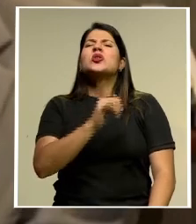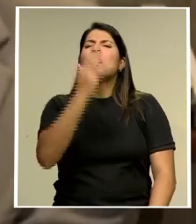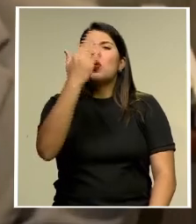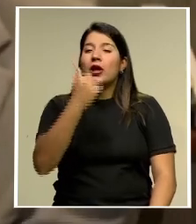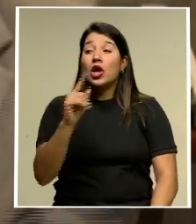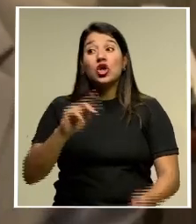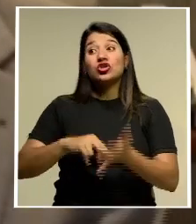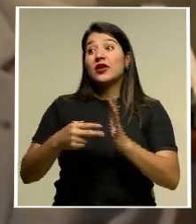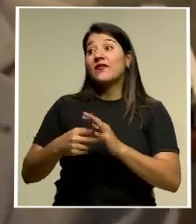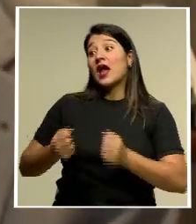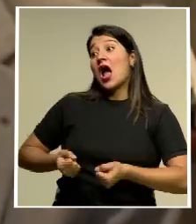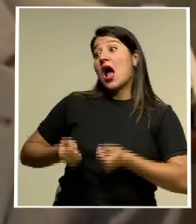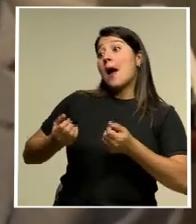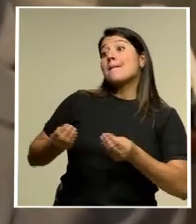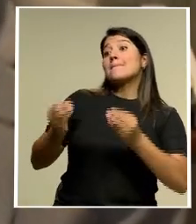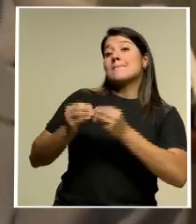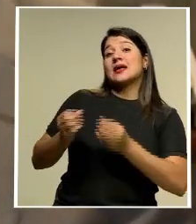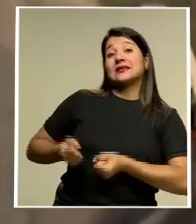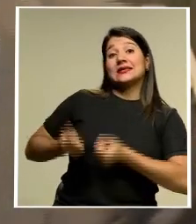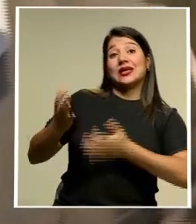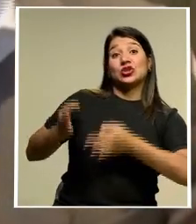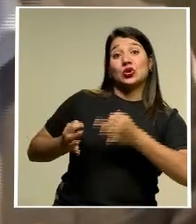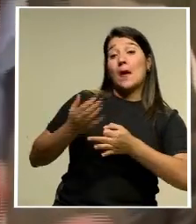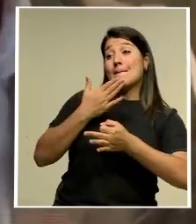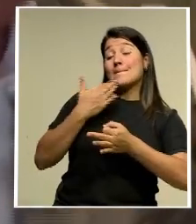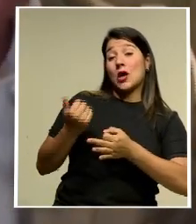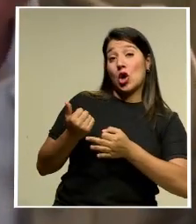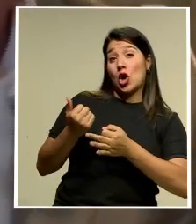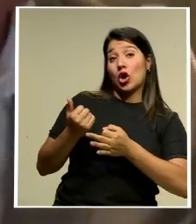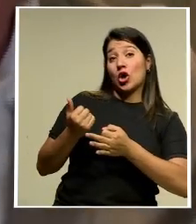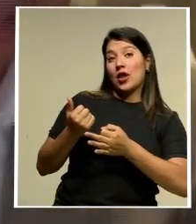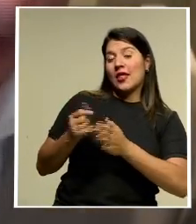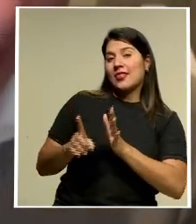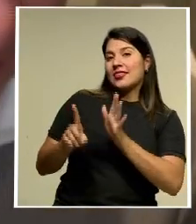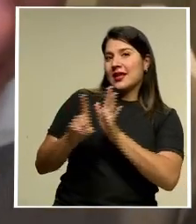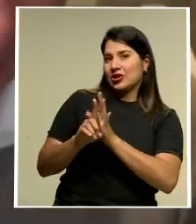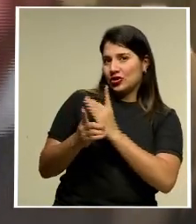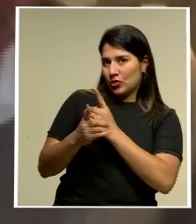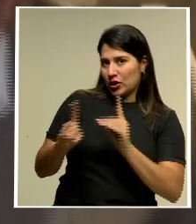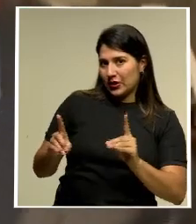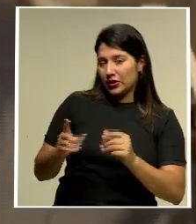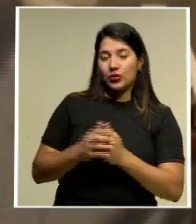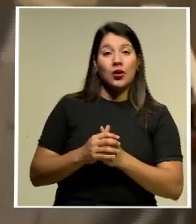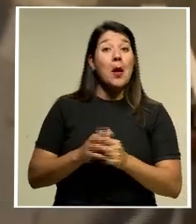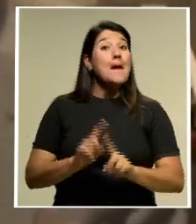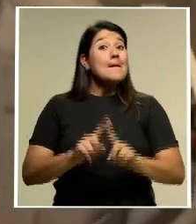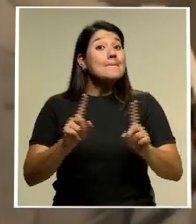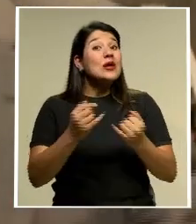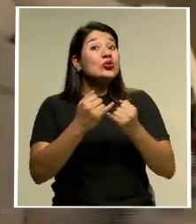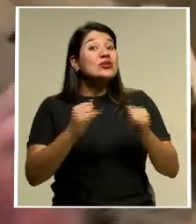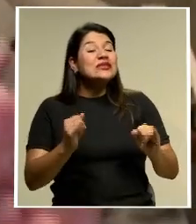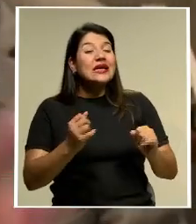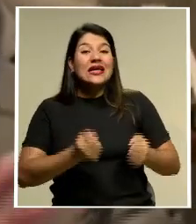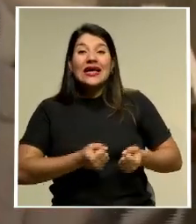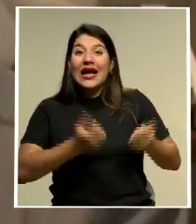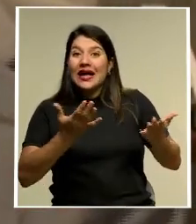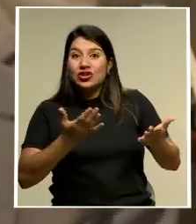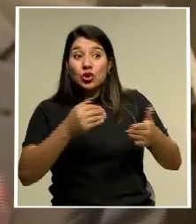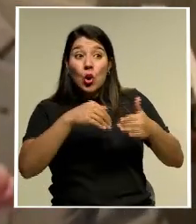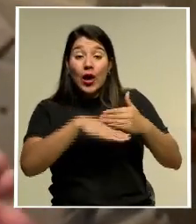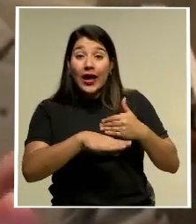es mejor Estado de Derecho, pero sin gasto judicial usted no tiene sistema de administración de justicia. Entonces, no